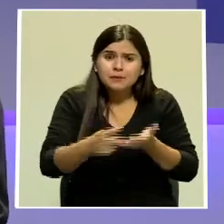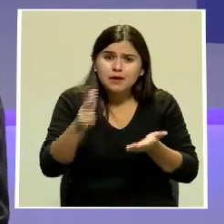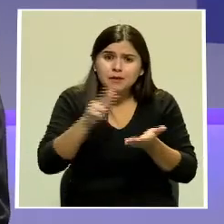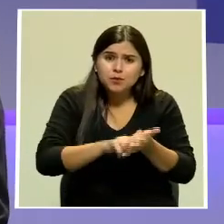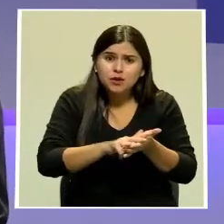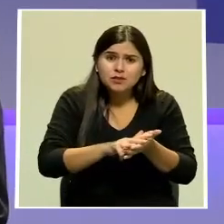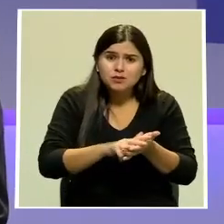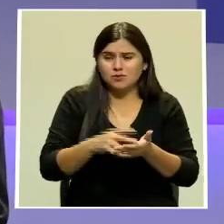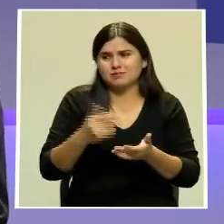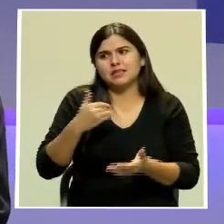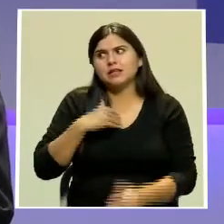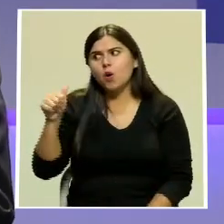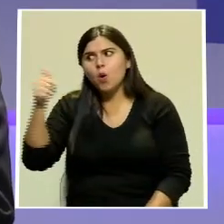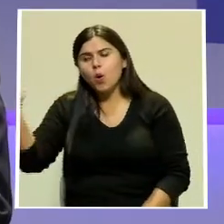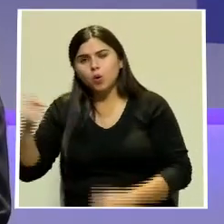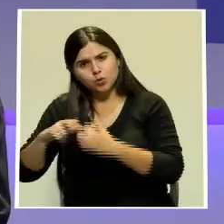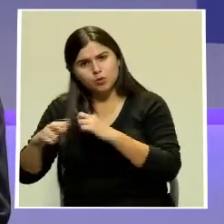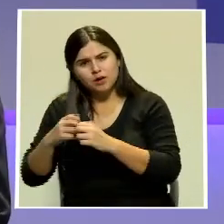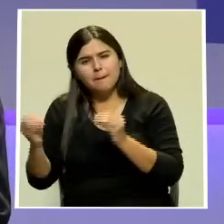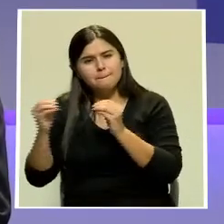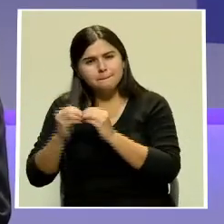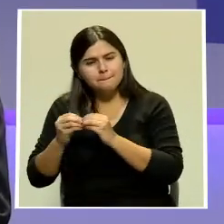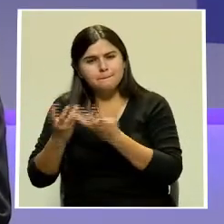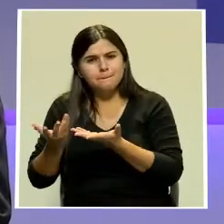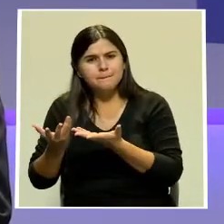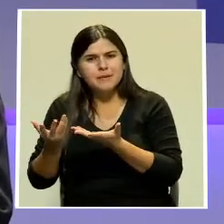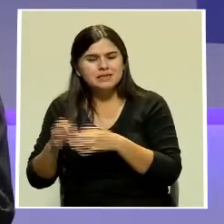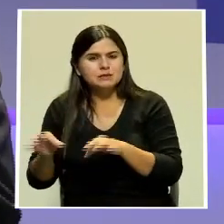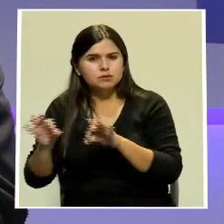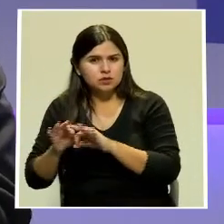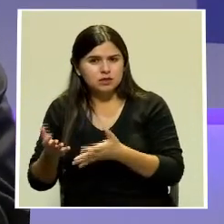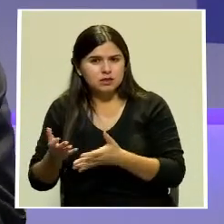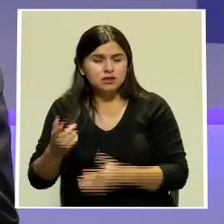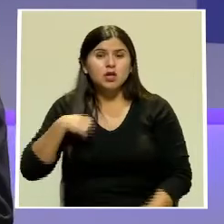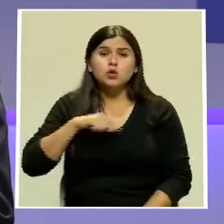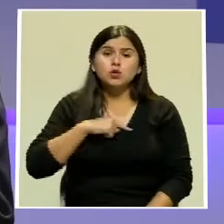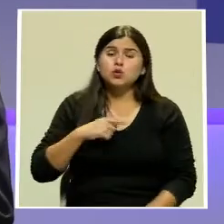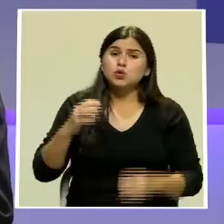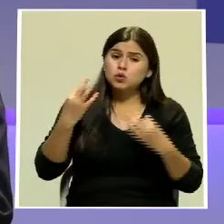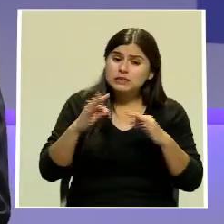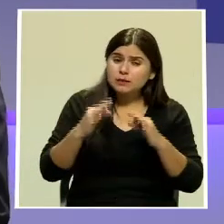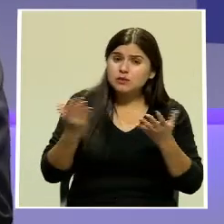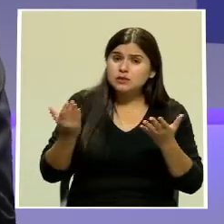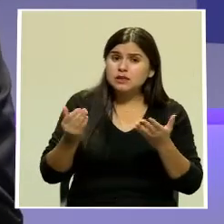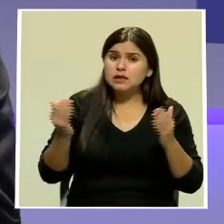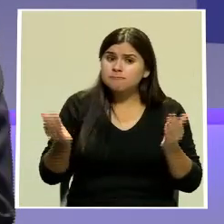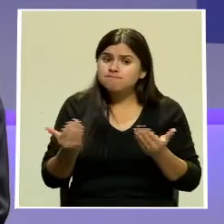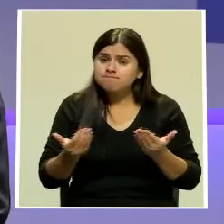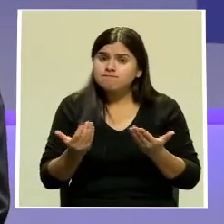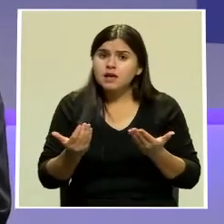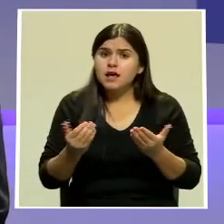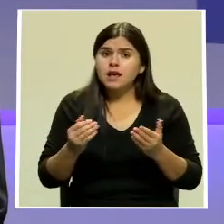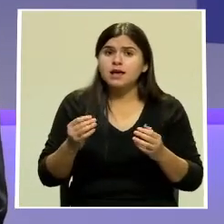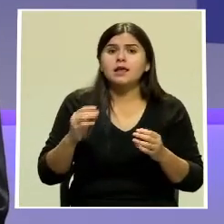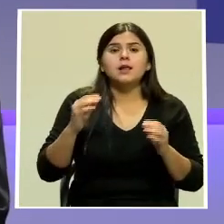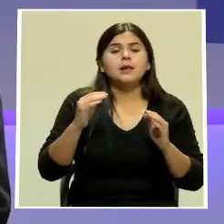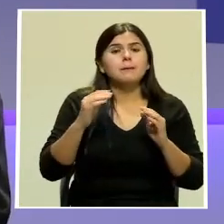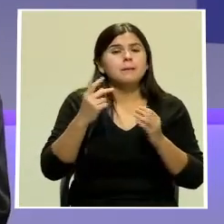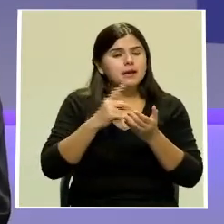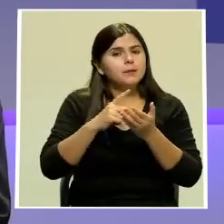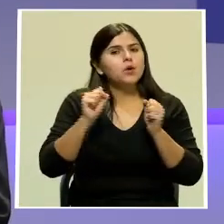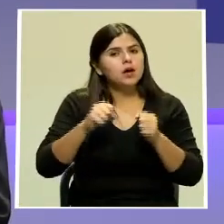otra situación ahí más grave. Nosotros estamos discutiendo recursos para modernizar los sistemas de Hacienda para que puedan cobrar mejor